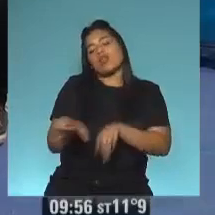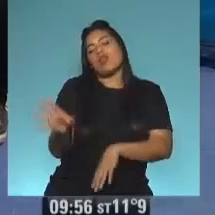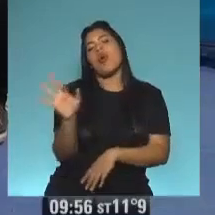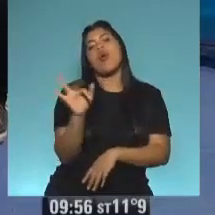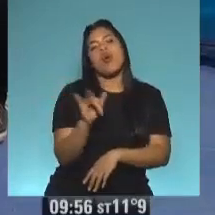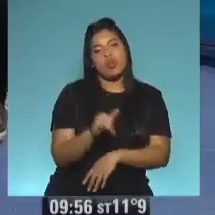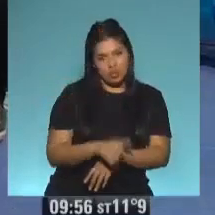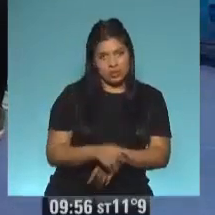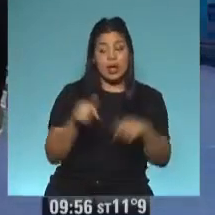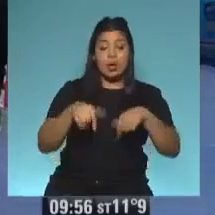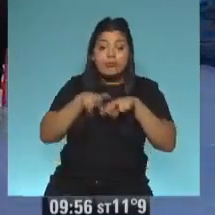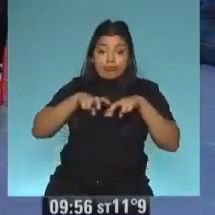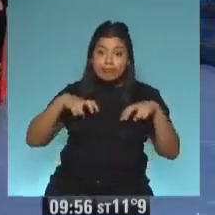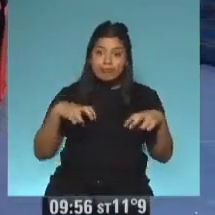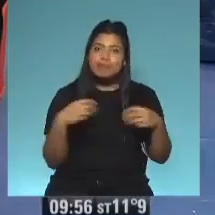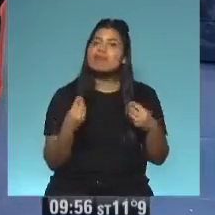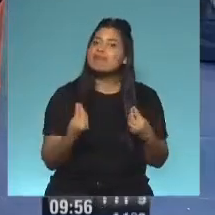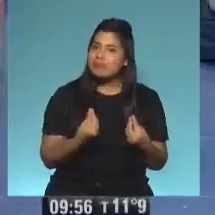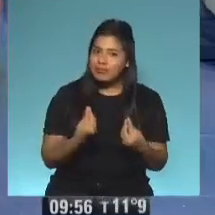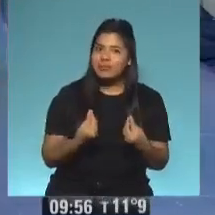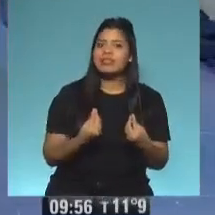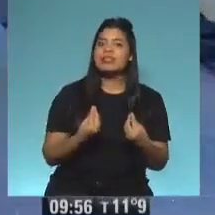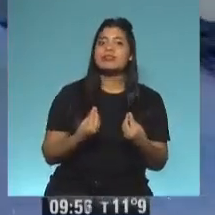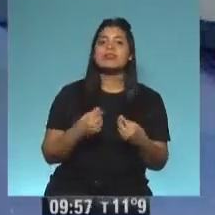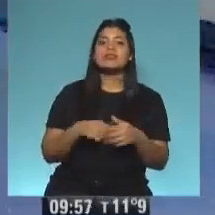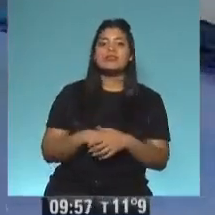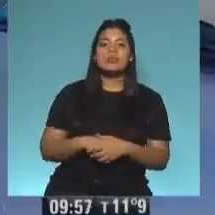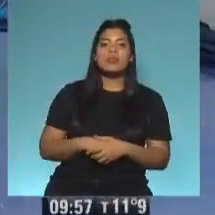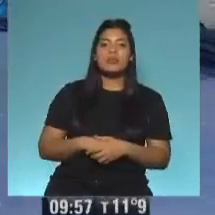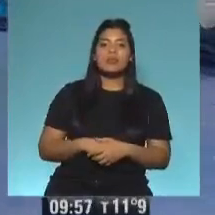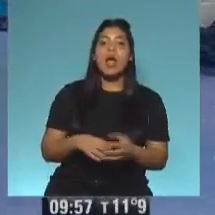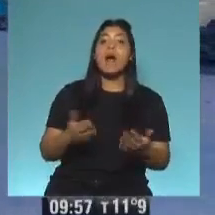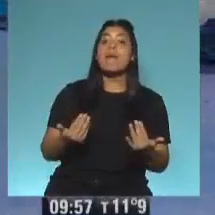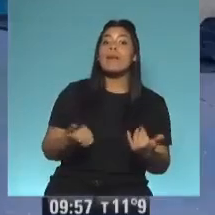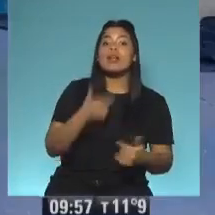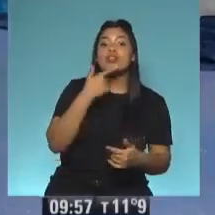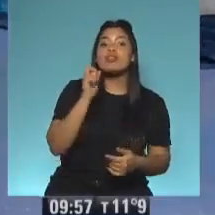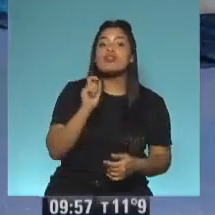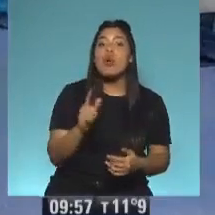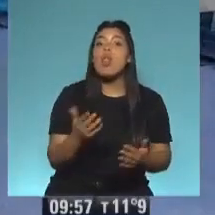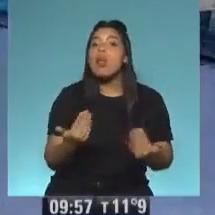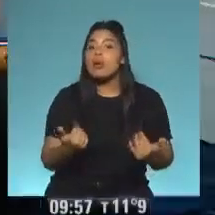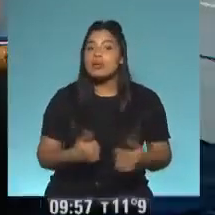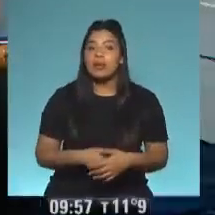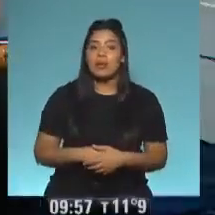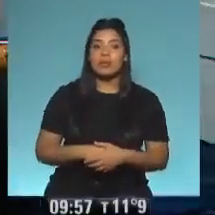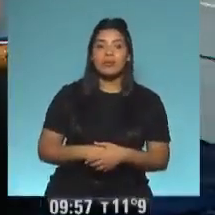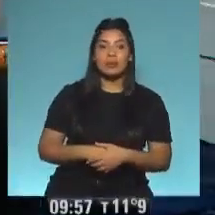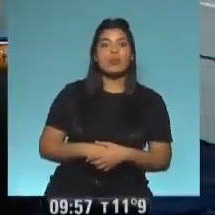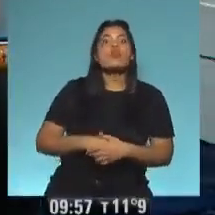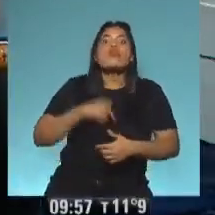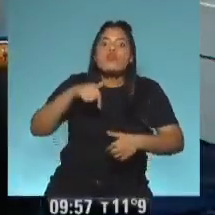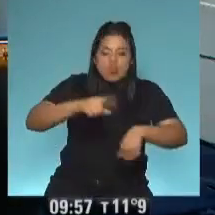Y ahora cuando estamos sentaditos se viene el rinconcito charlador. ¿Y qué vendrá, Solcito? En el momento de las leyendas, las historias,